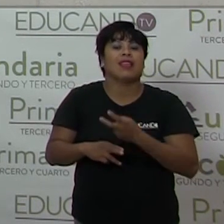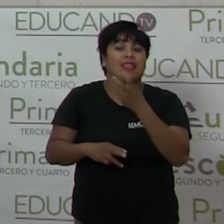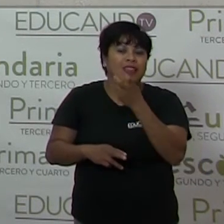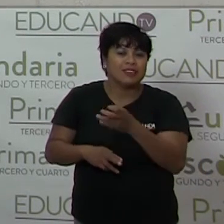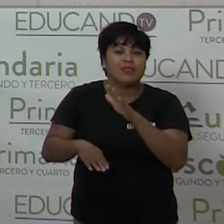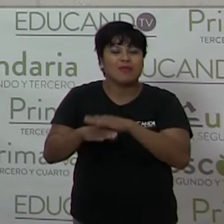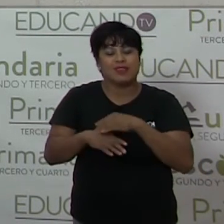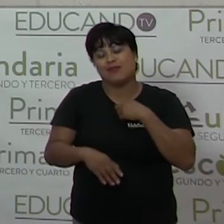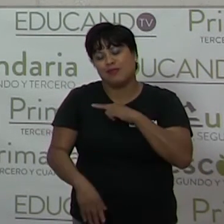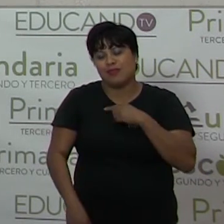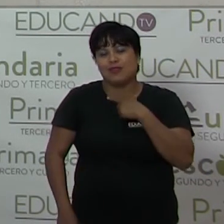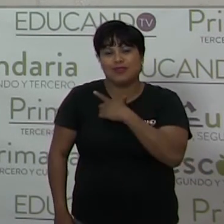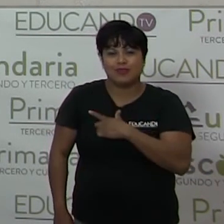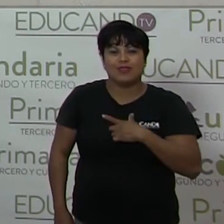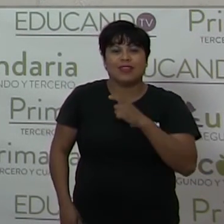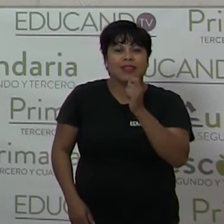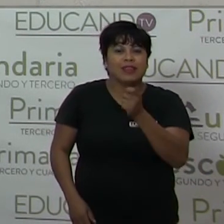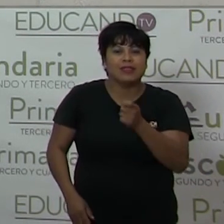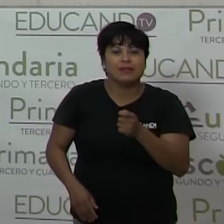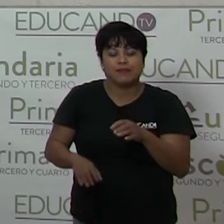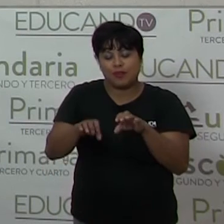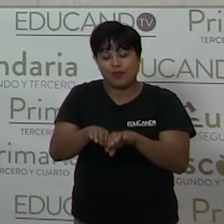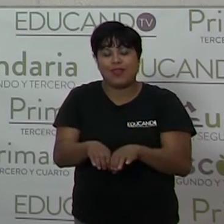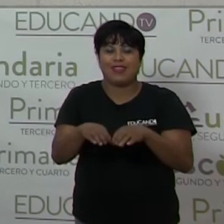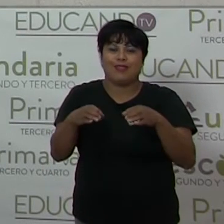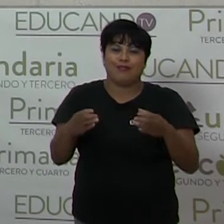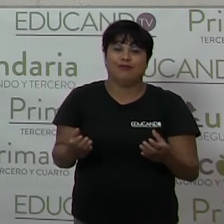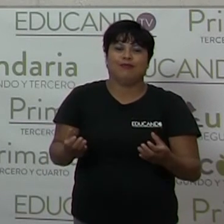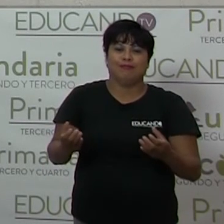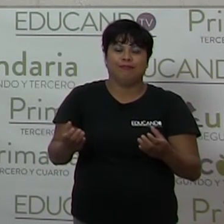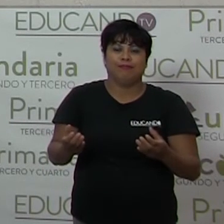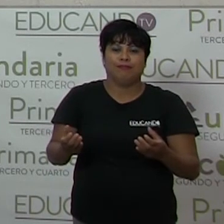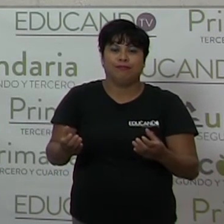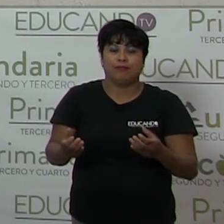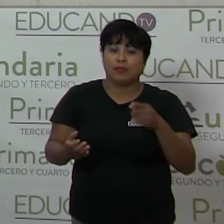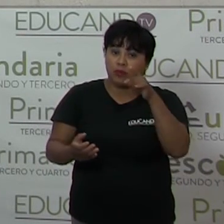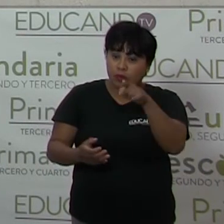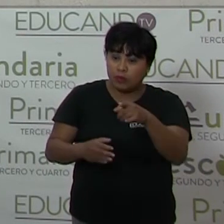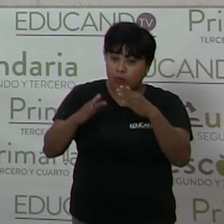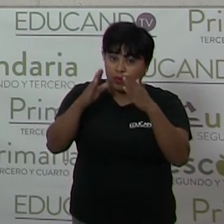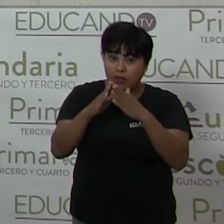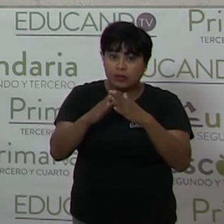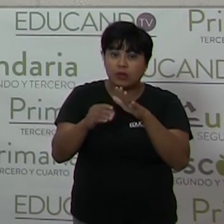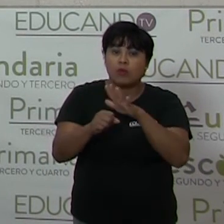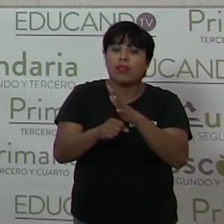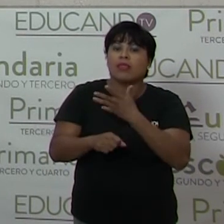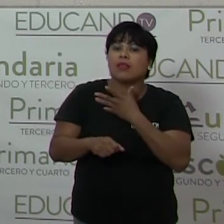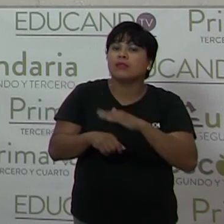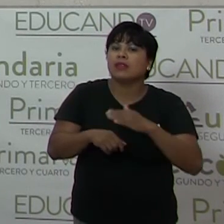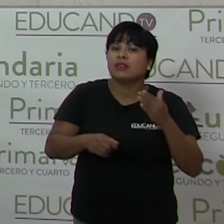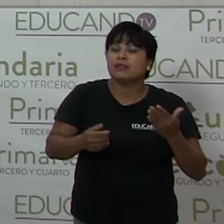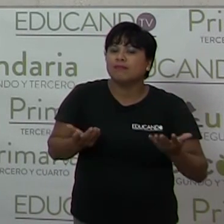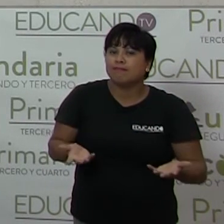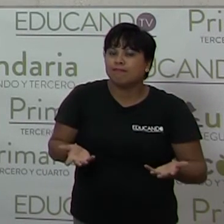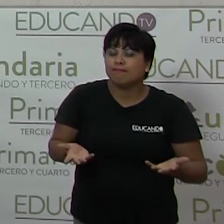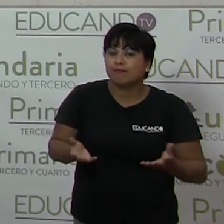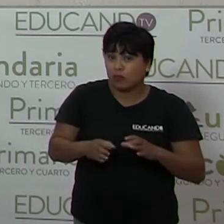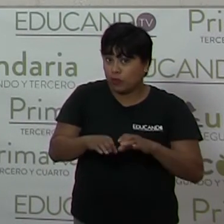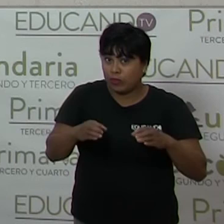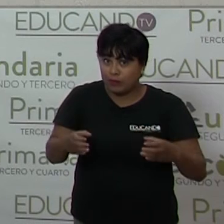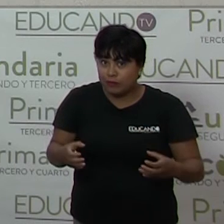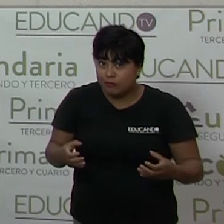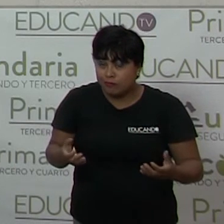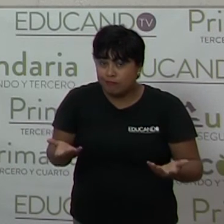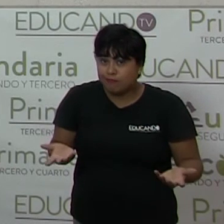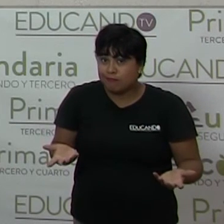más nos gusta que son los cuentos y tú en tu casa que tienes más cuentos